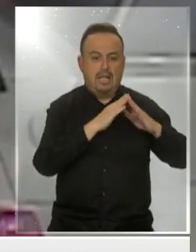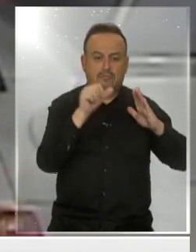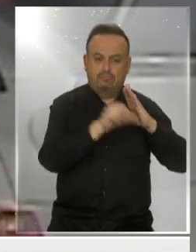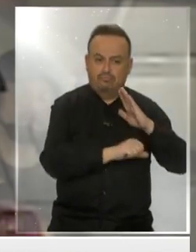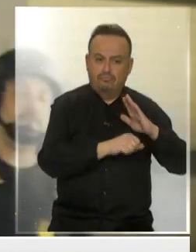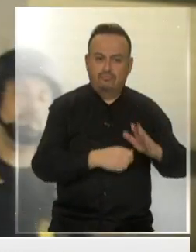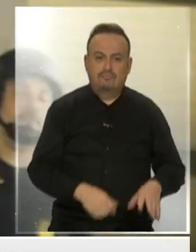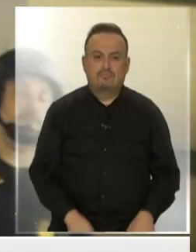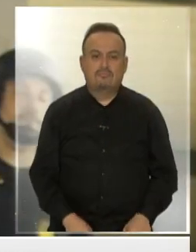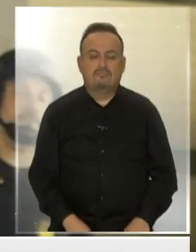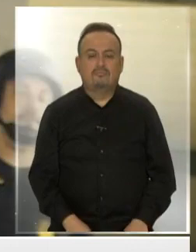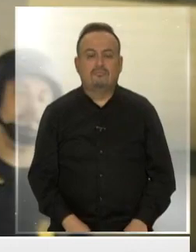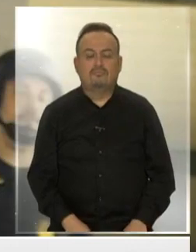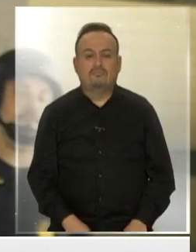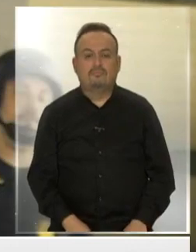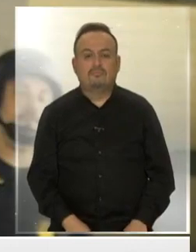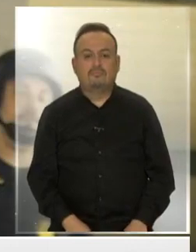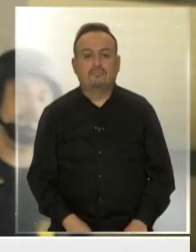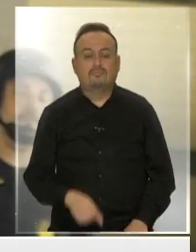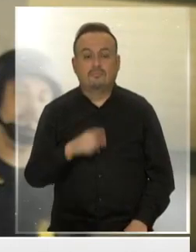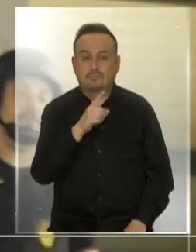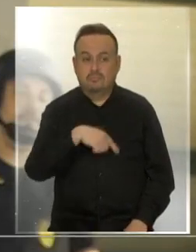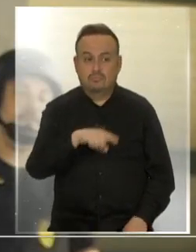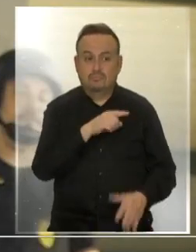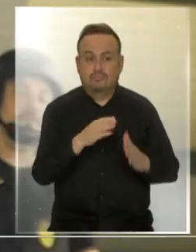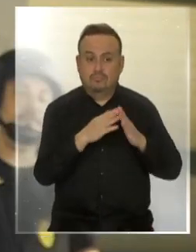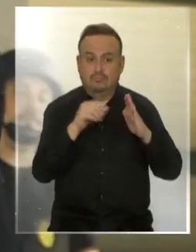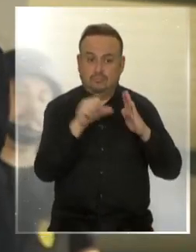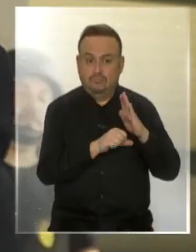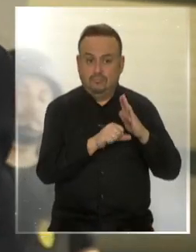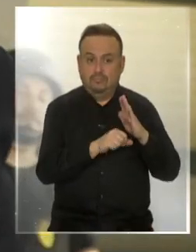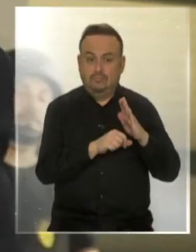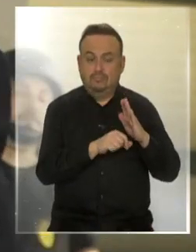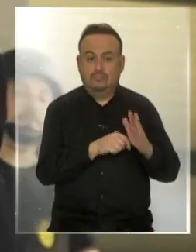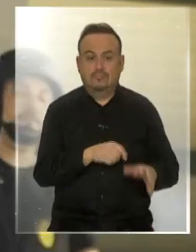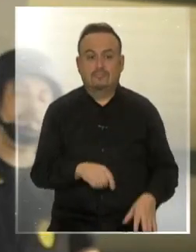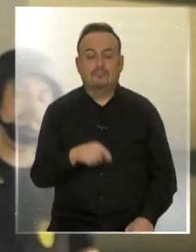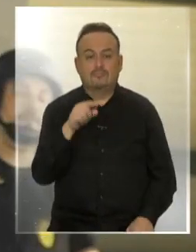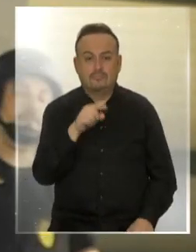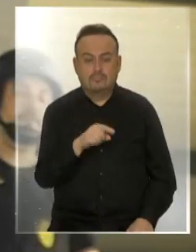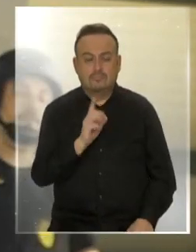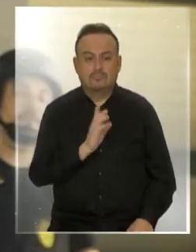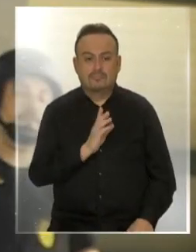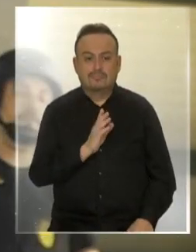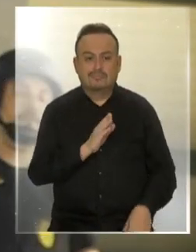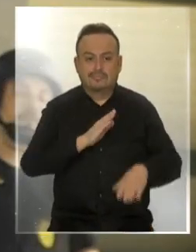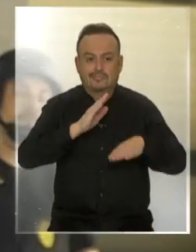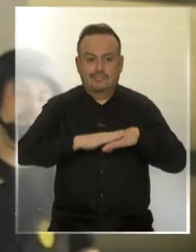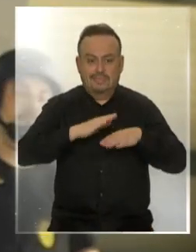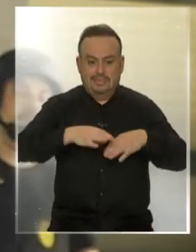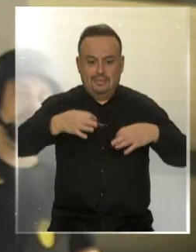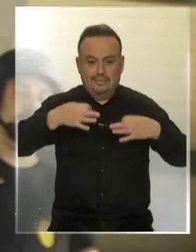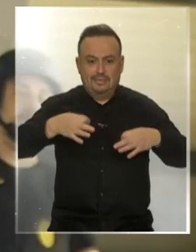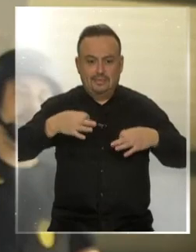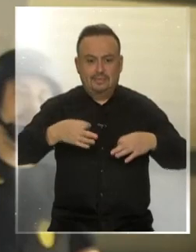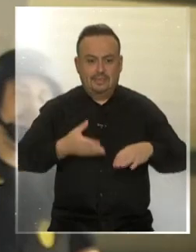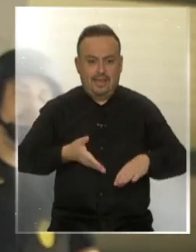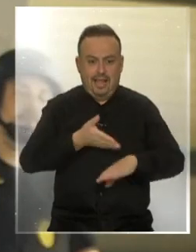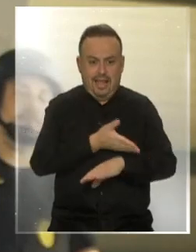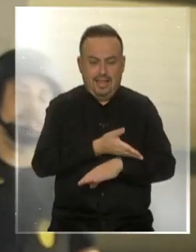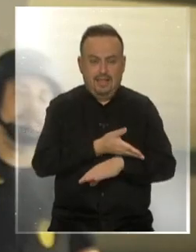cumplir cuarentena en cuarentena prevención tomando este permiso dos días anteriores